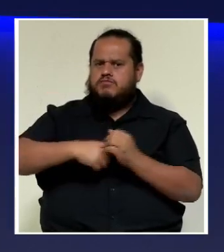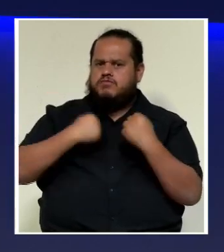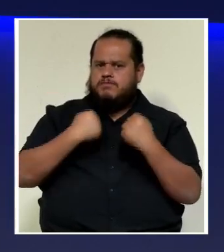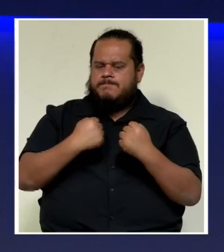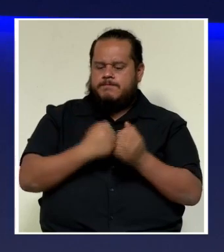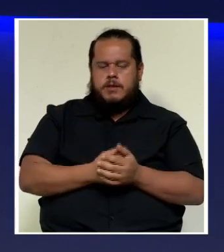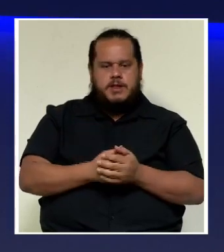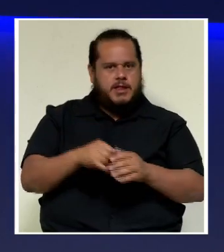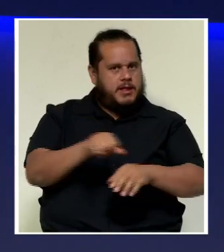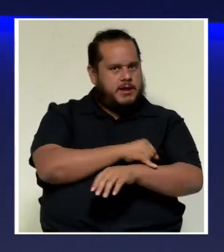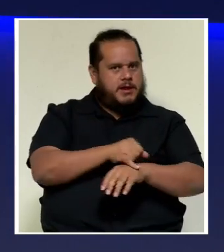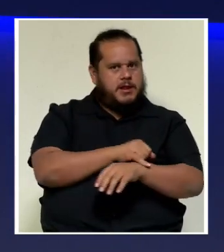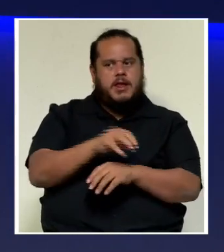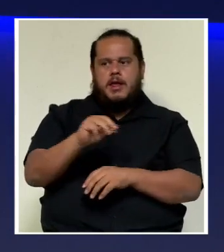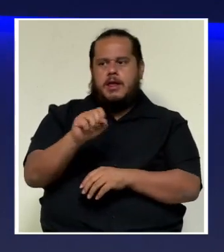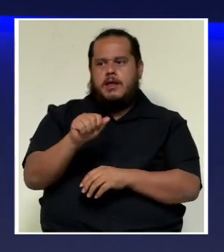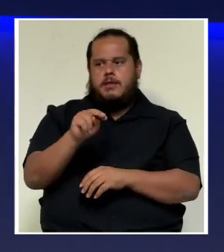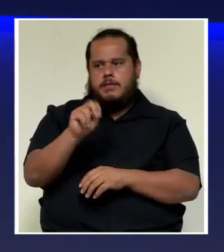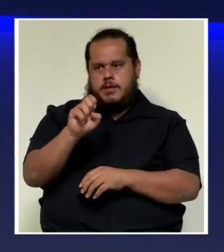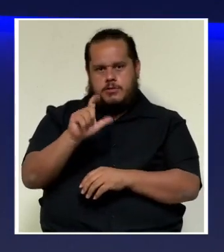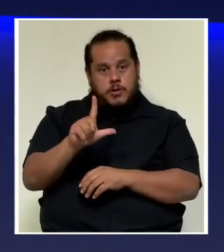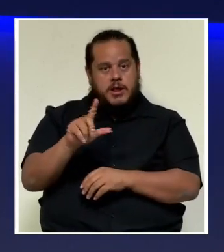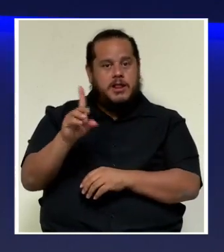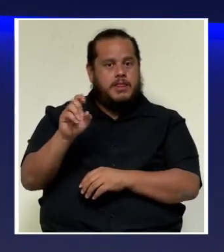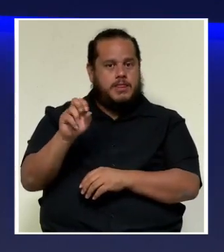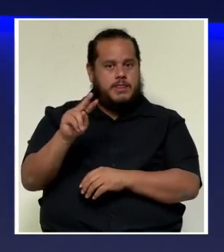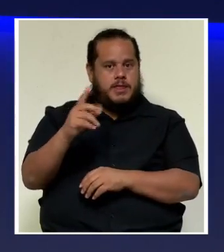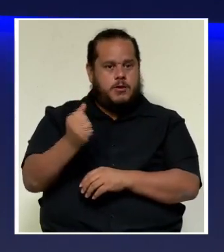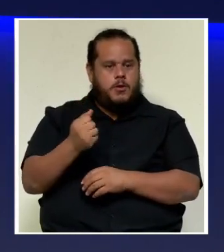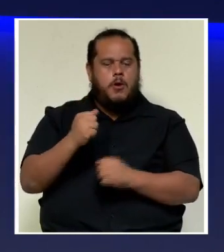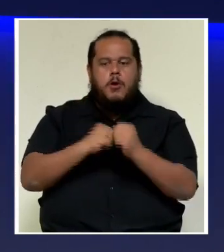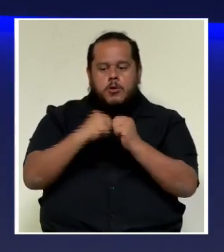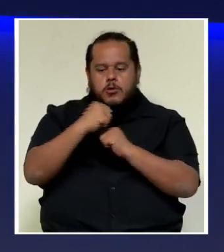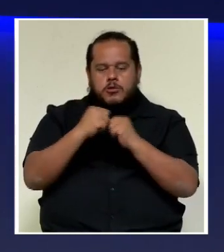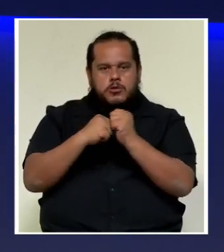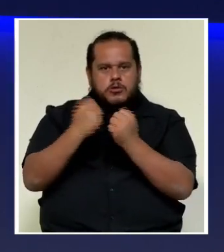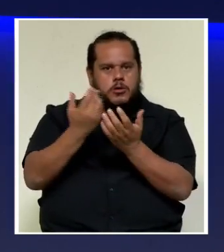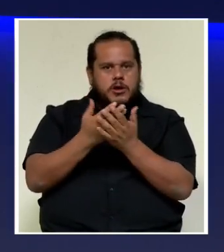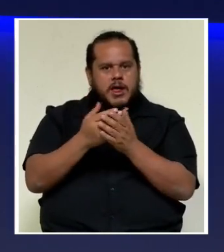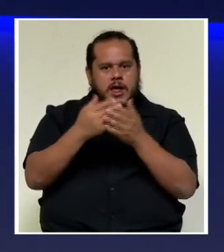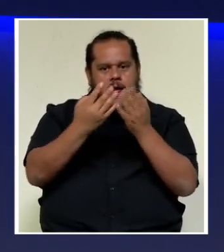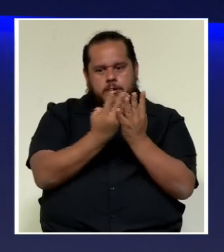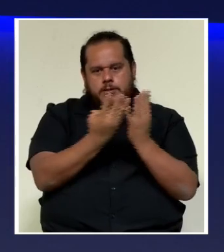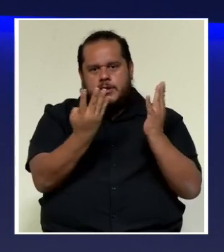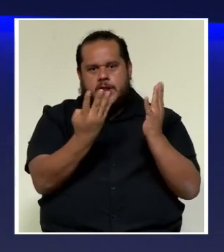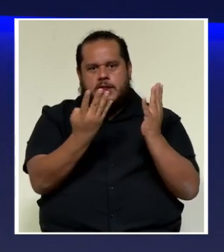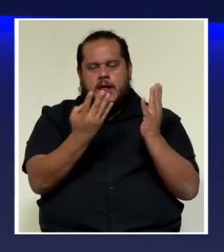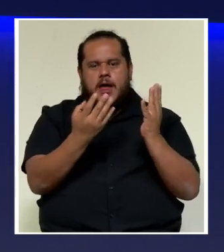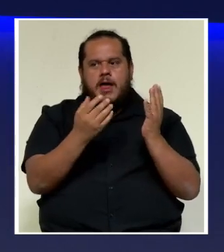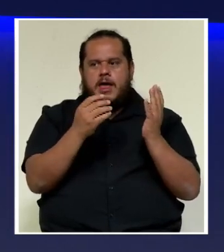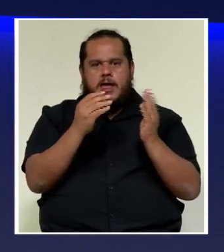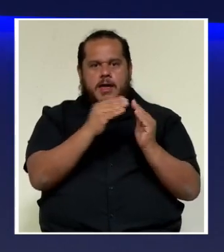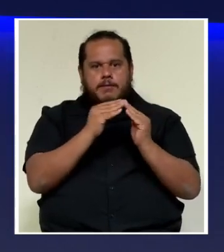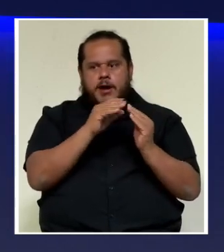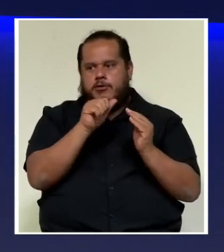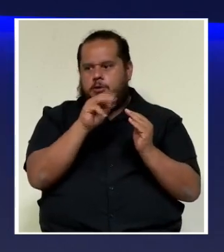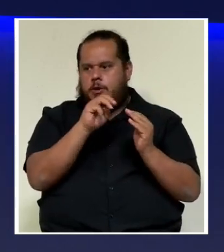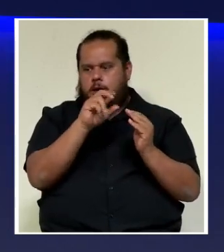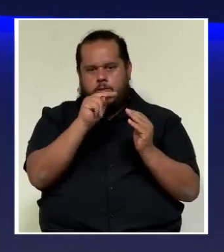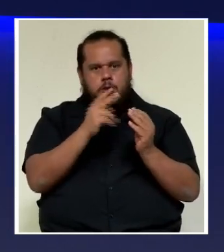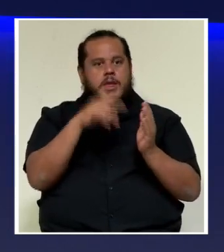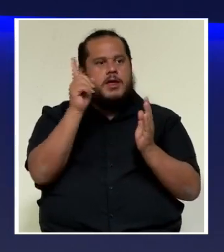que el ingeniero Manuel Dengo construyó aquel mítico generador hidroeléctrico en Barrio Amón, con el que en